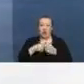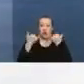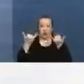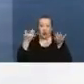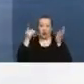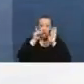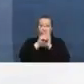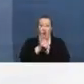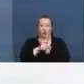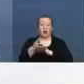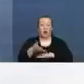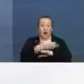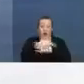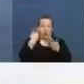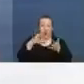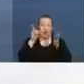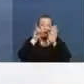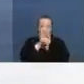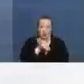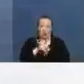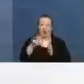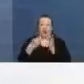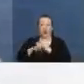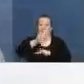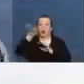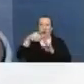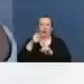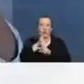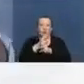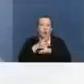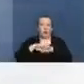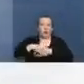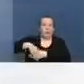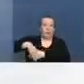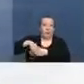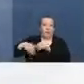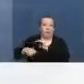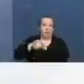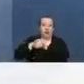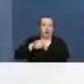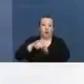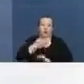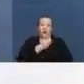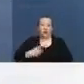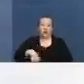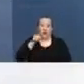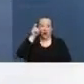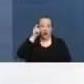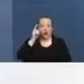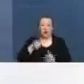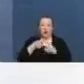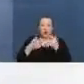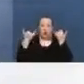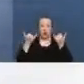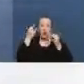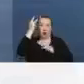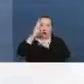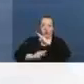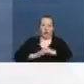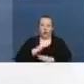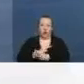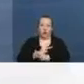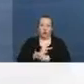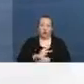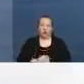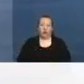denunciamos pero todos encubrían a lazo ahora lo denunció en el mundo ya no lo pueden ocultar no al evidenciarse su